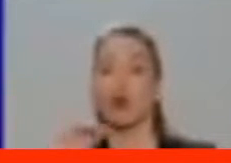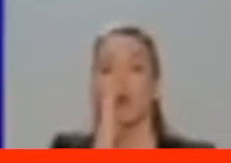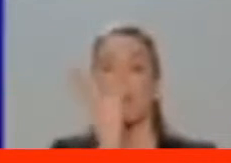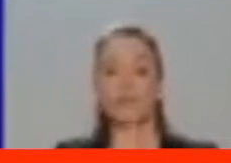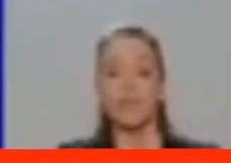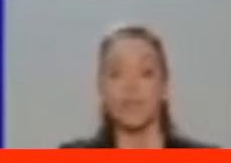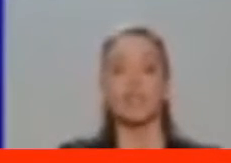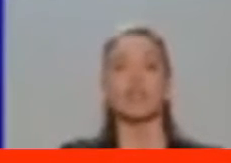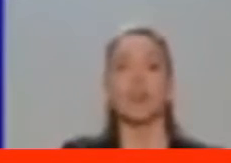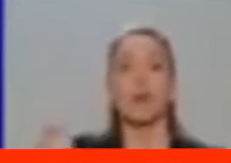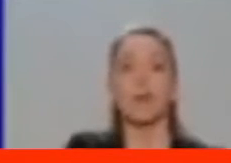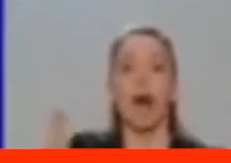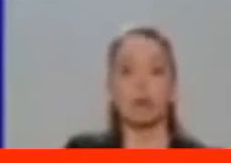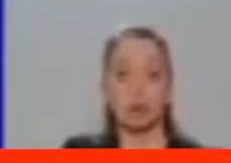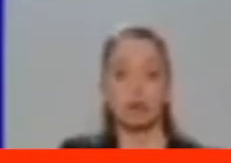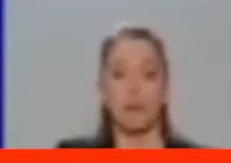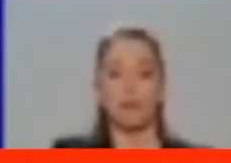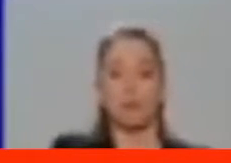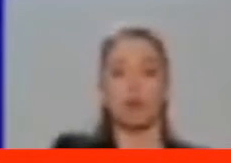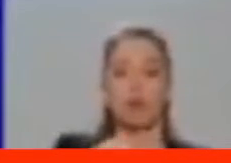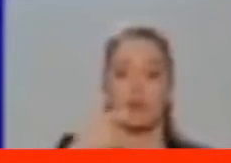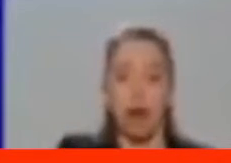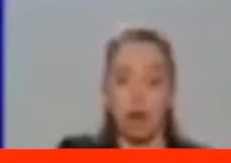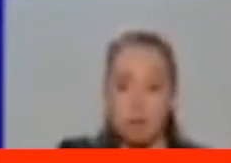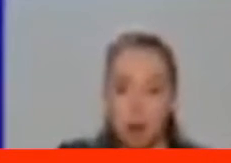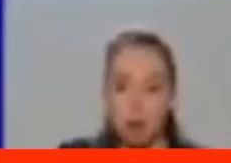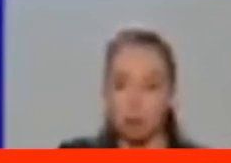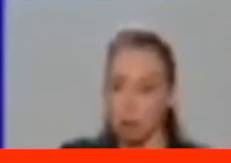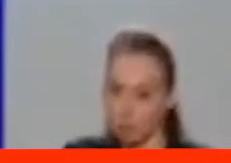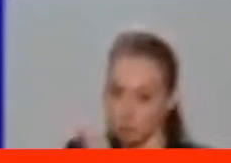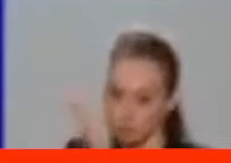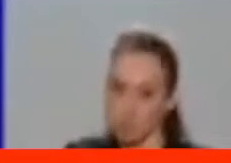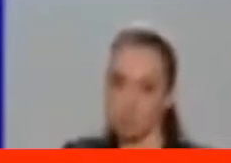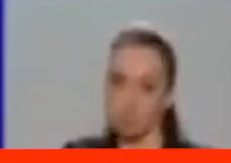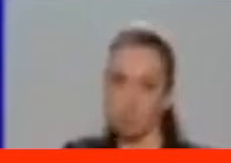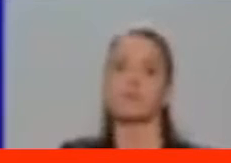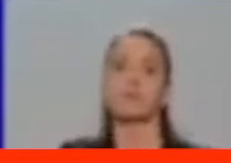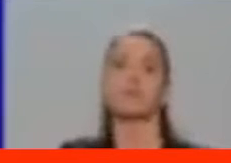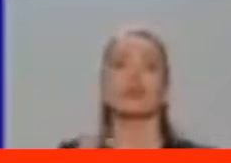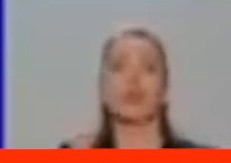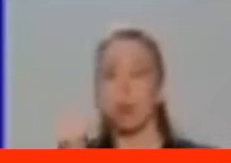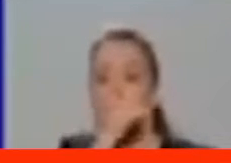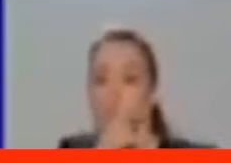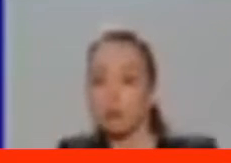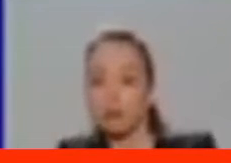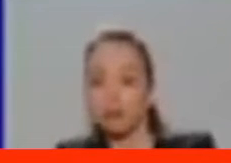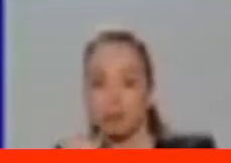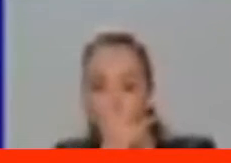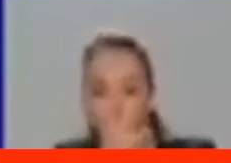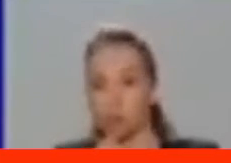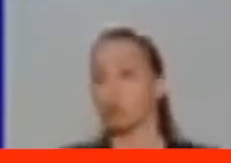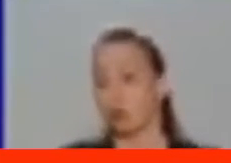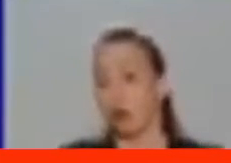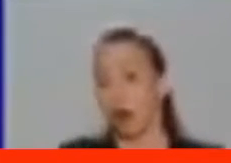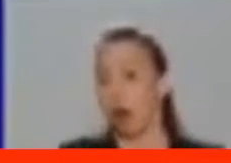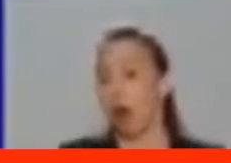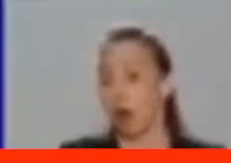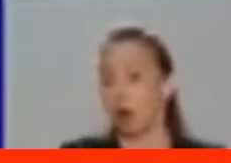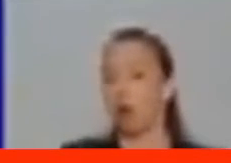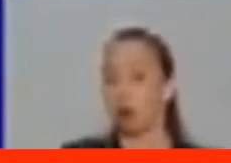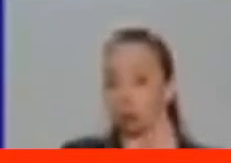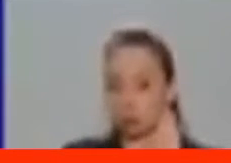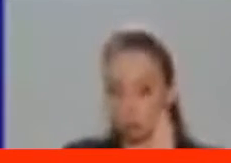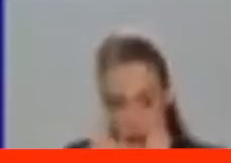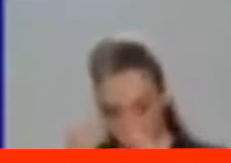con las excepciones tributarias, la evasión. Vamos a poner mano muy firme al tema de la corrupción. Claramente vamos